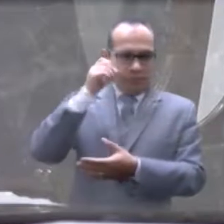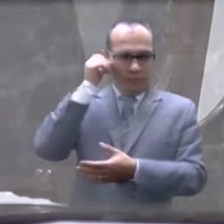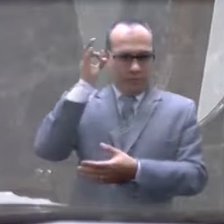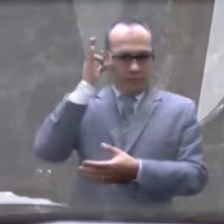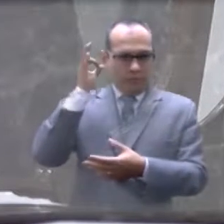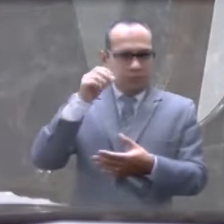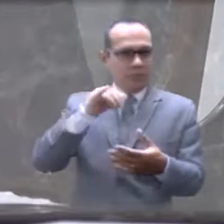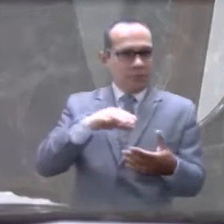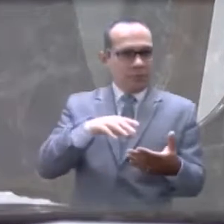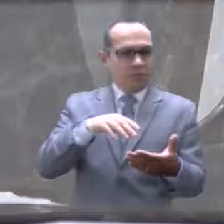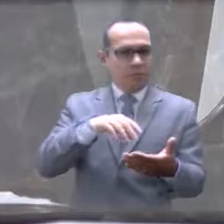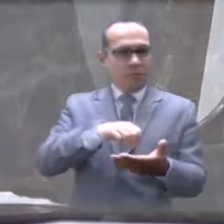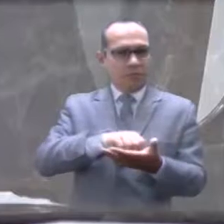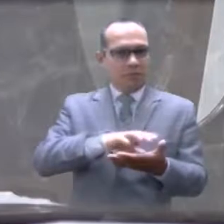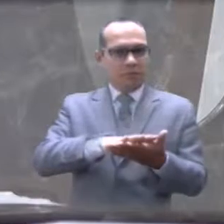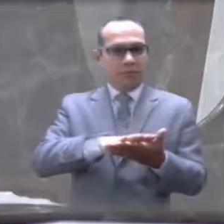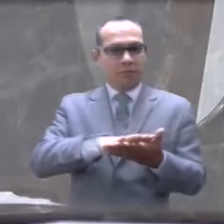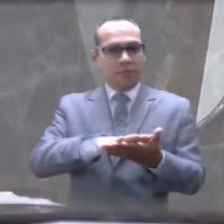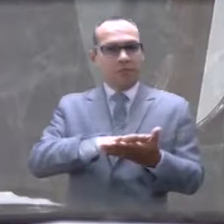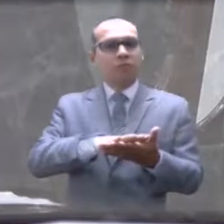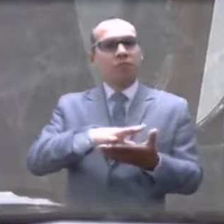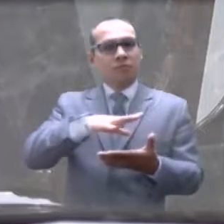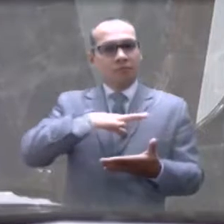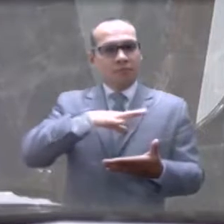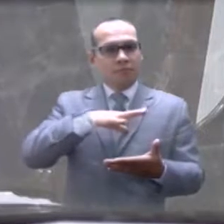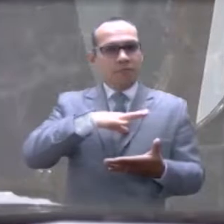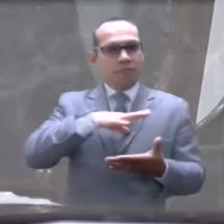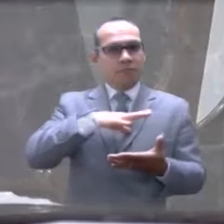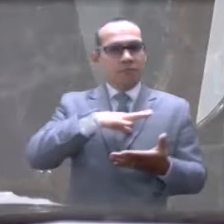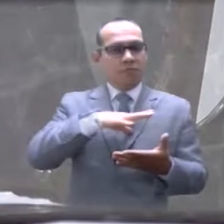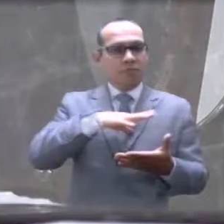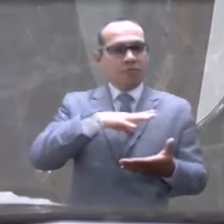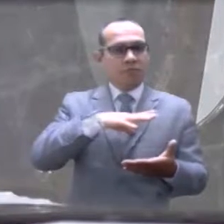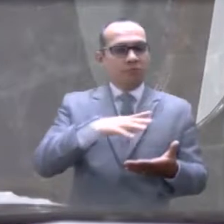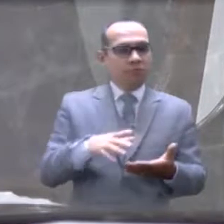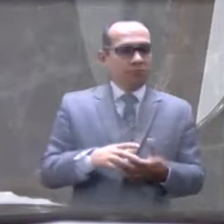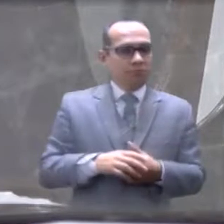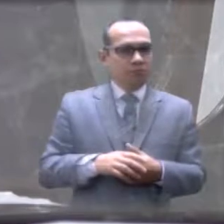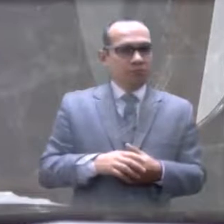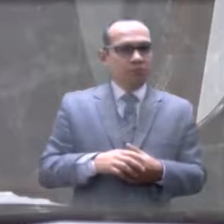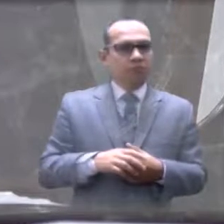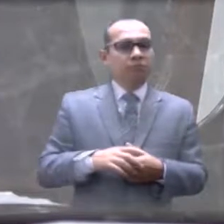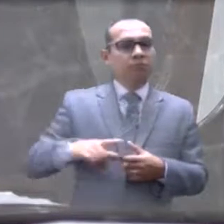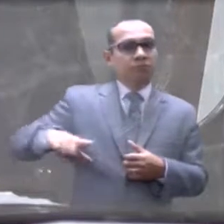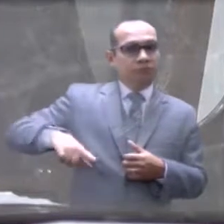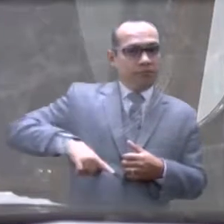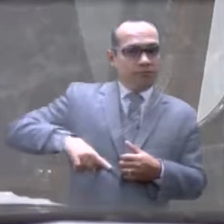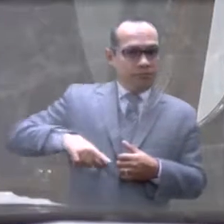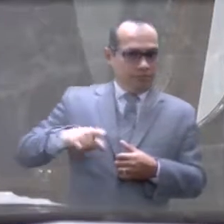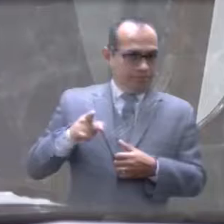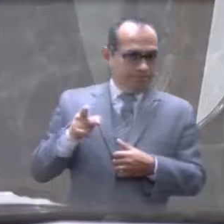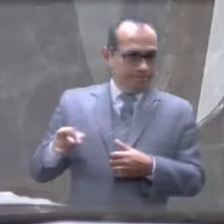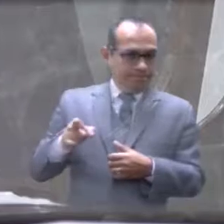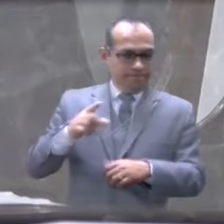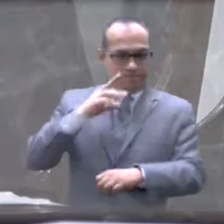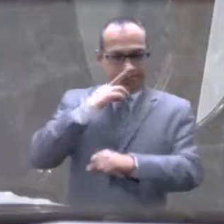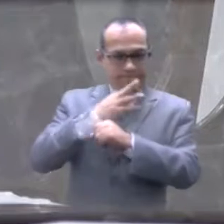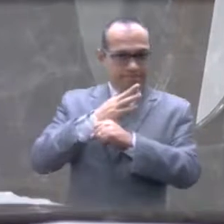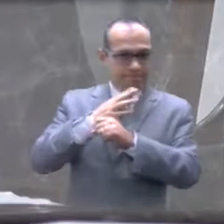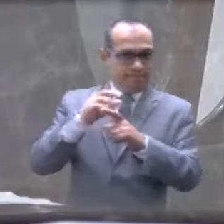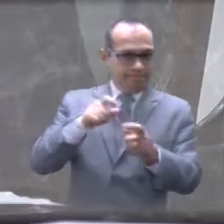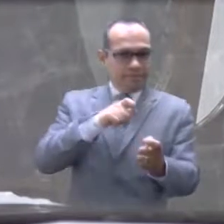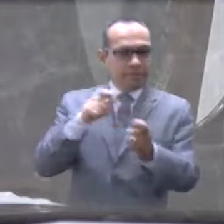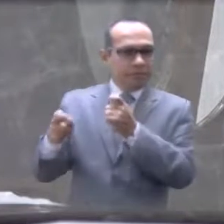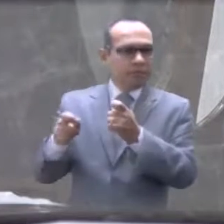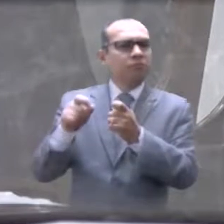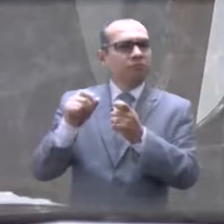cual contiene el decreto por el cual se autoriza al Gobierno del Estado Libre y Soberano de Hidalgo, por